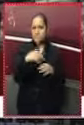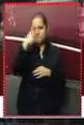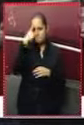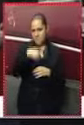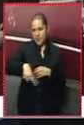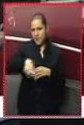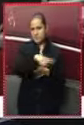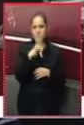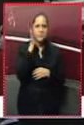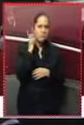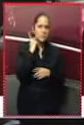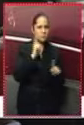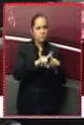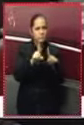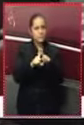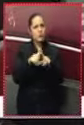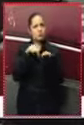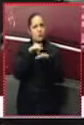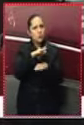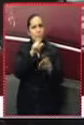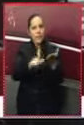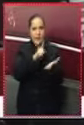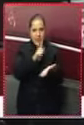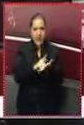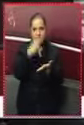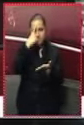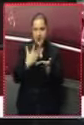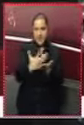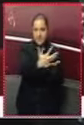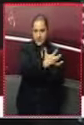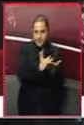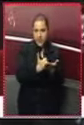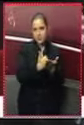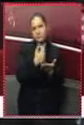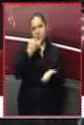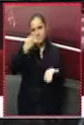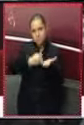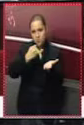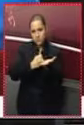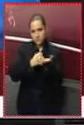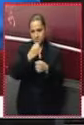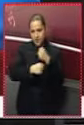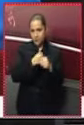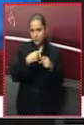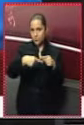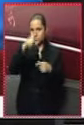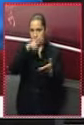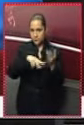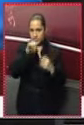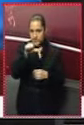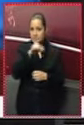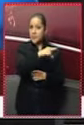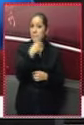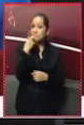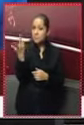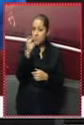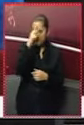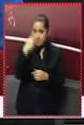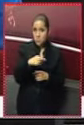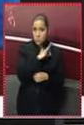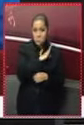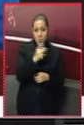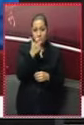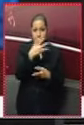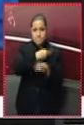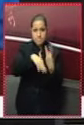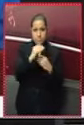de la Ley de Ingresos de la Federación para el ejercicio fiscal de 2016. Este documento contempla un crecimiento económico de entre 2.6 y 3.6%